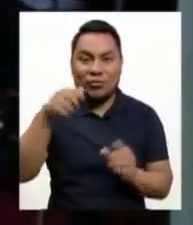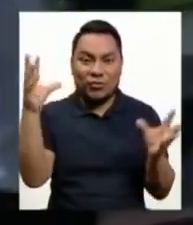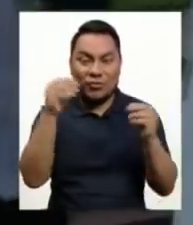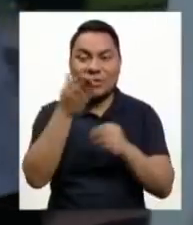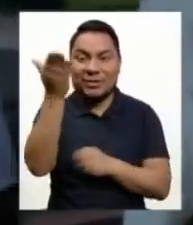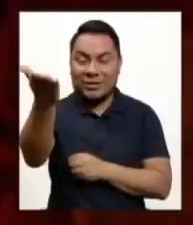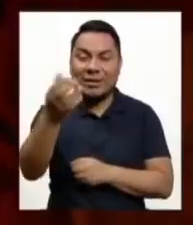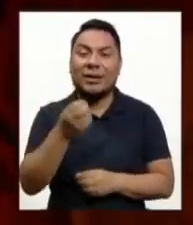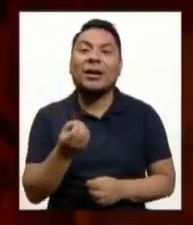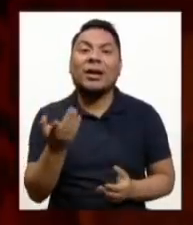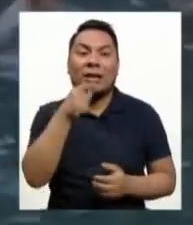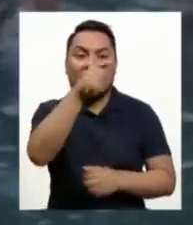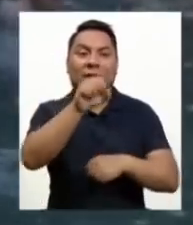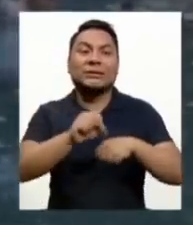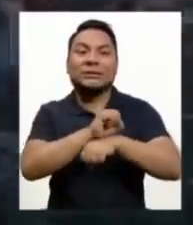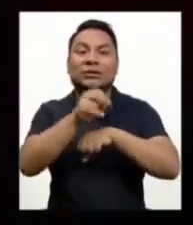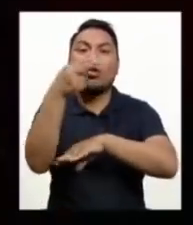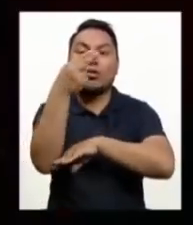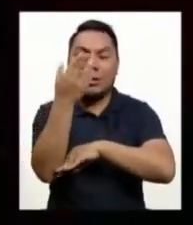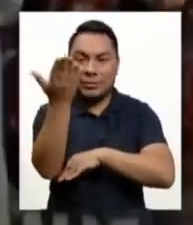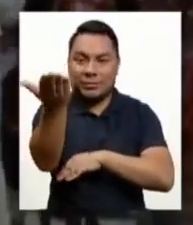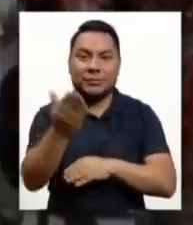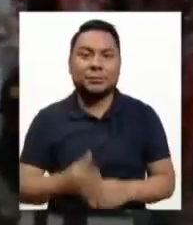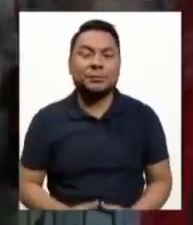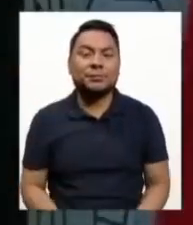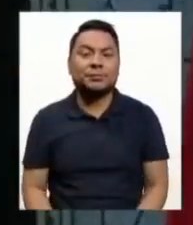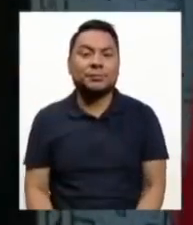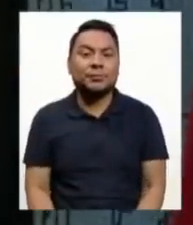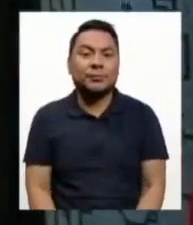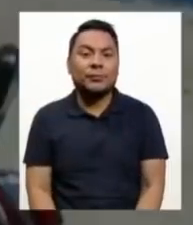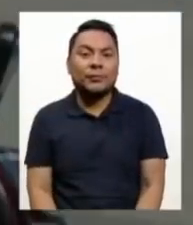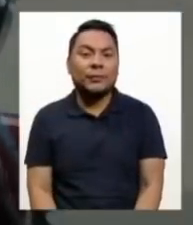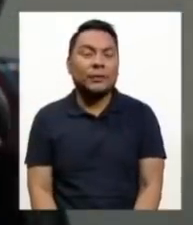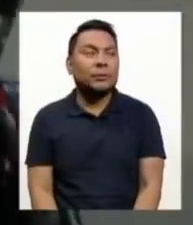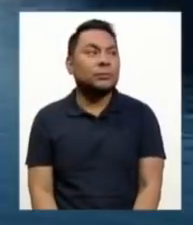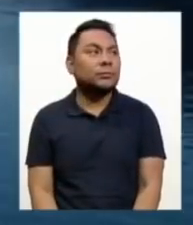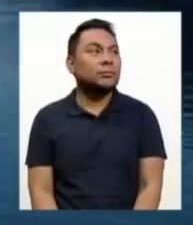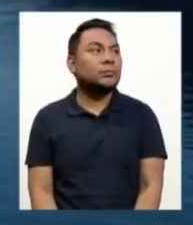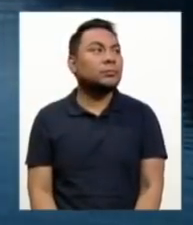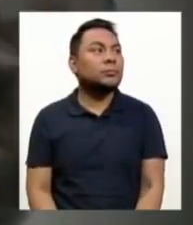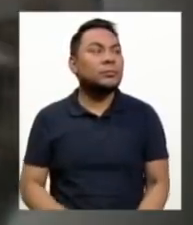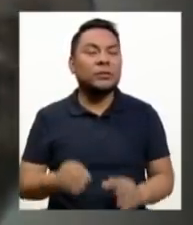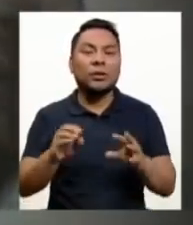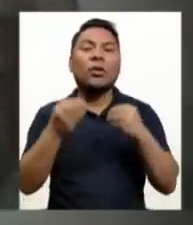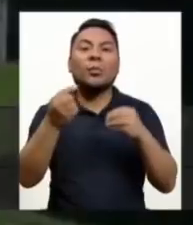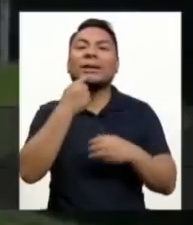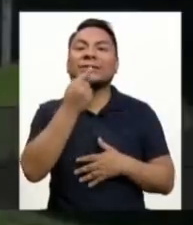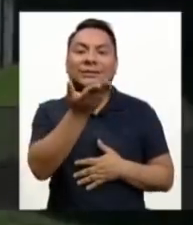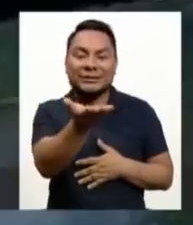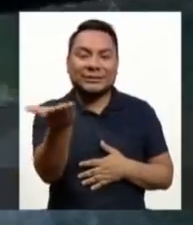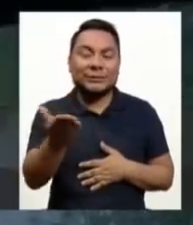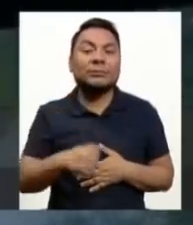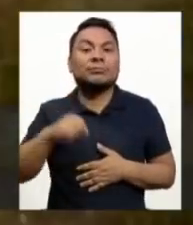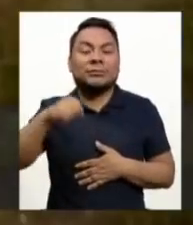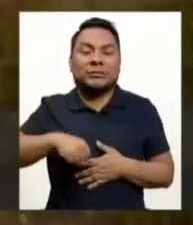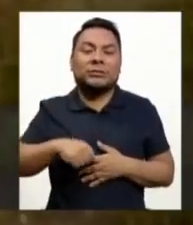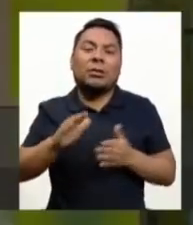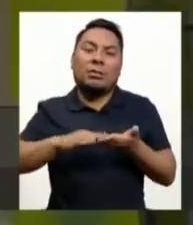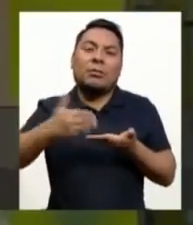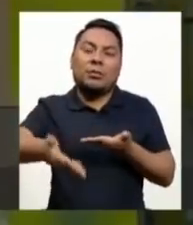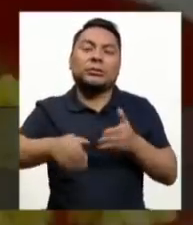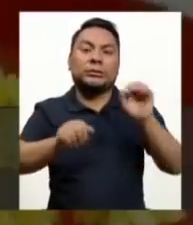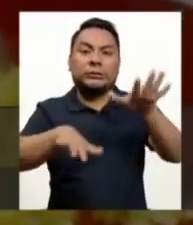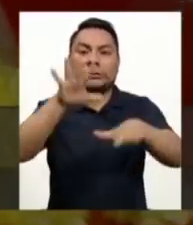Omar. Adelante desde San Isidro. Pueda conocer y apreciar lo nuestro. ¿Cómo estás, Eduardo? Bien, después de 15